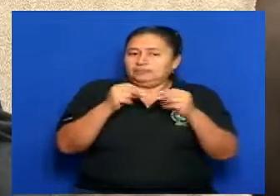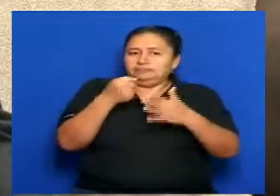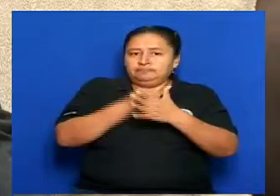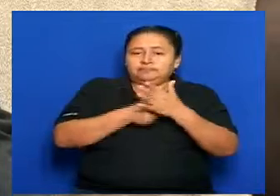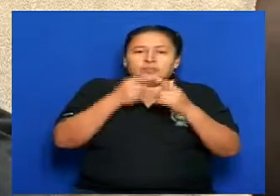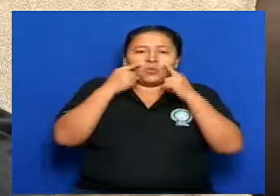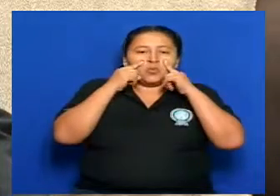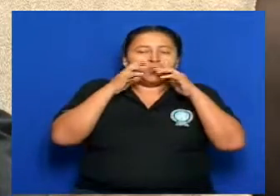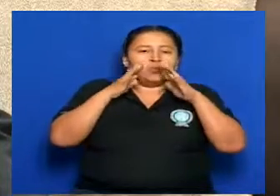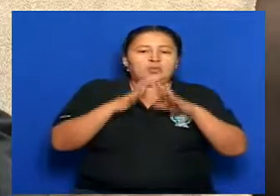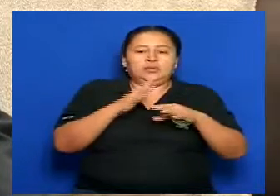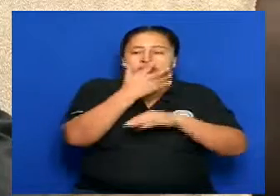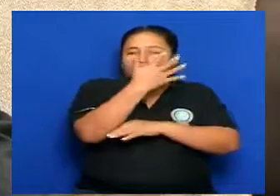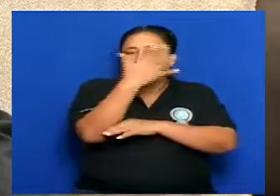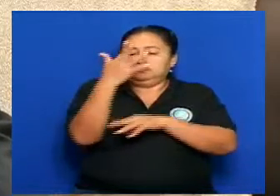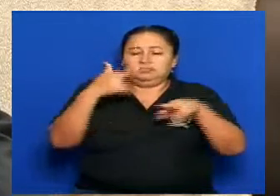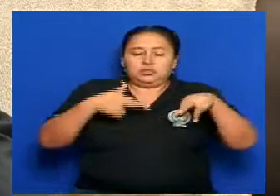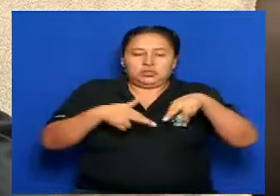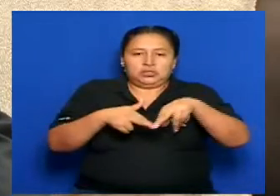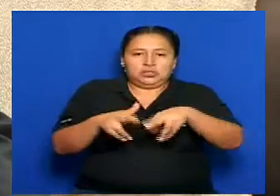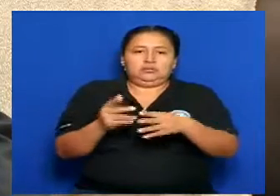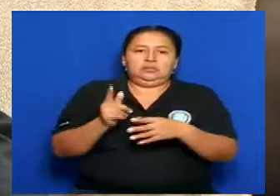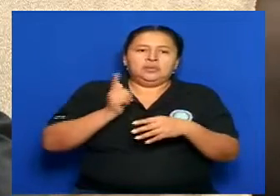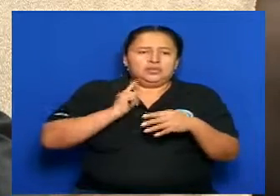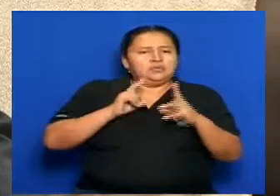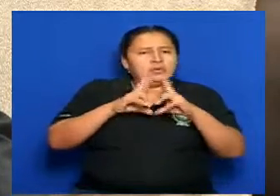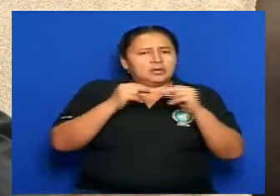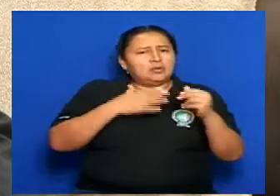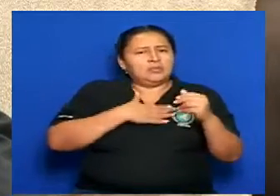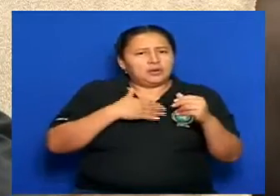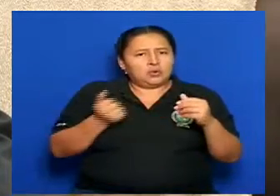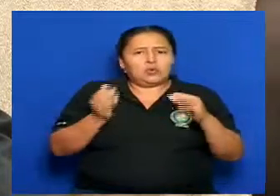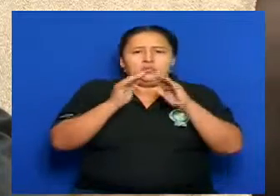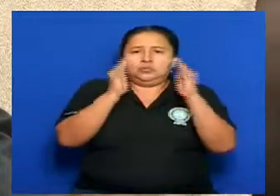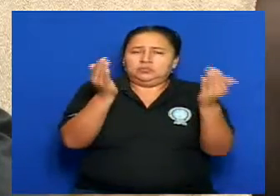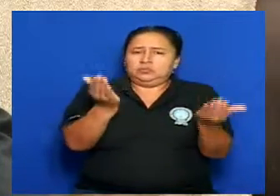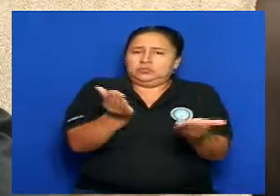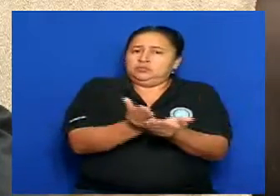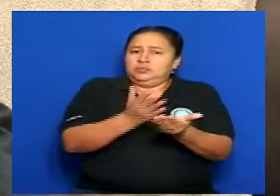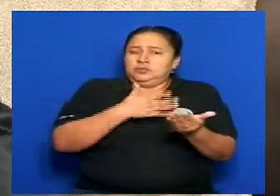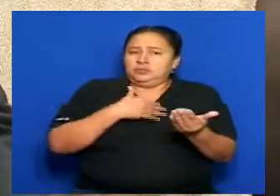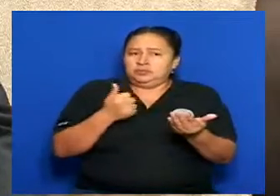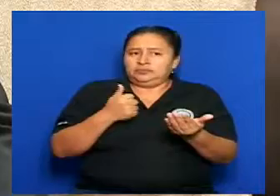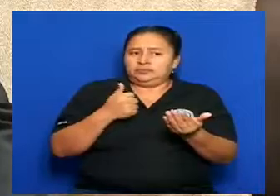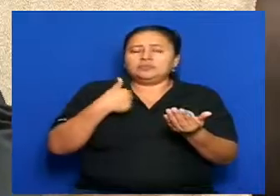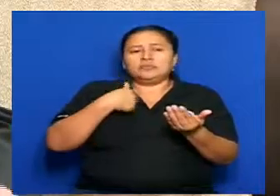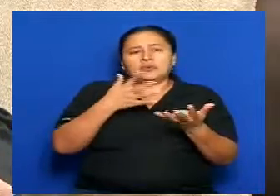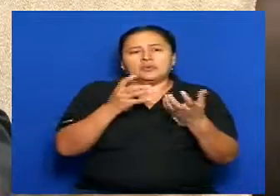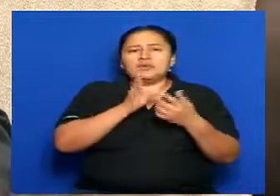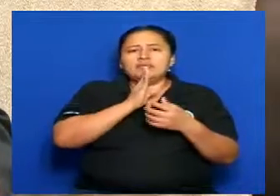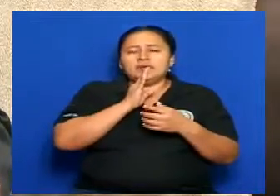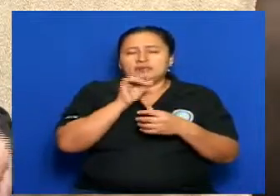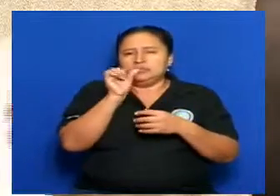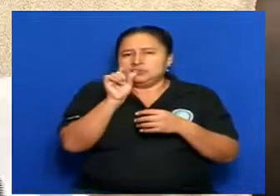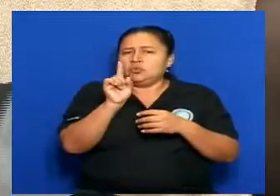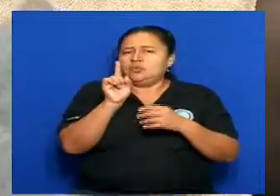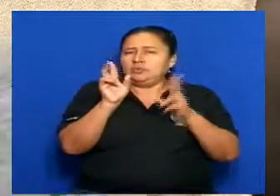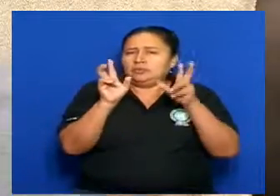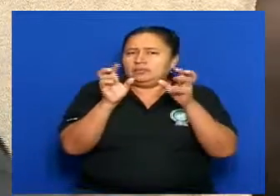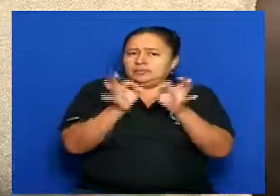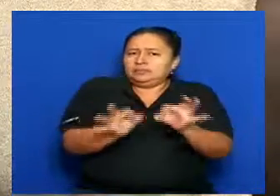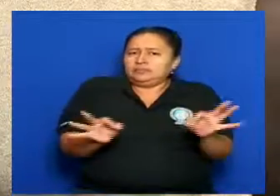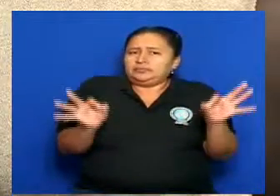preservación y tener una no solo una nicaragua mejor un mundo mejor quería referirme a un tema que creo que va a ser